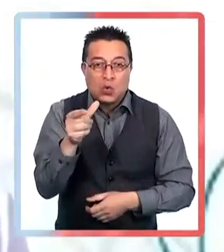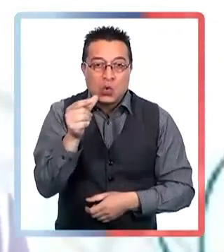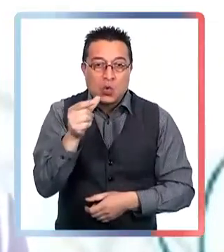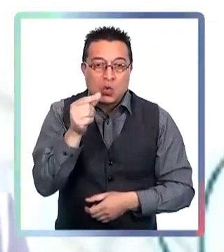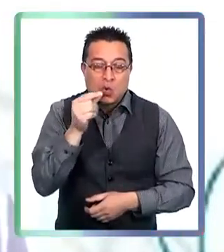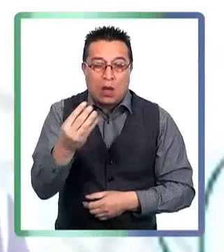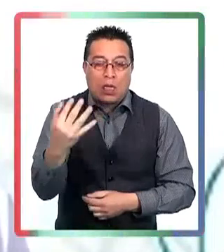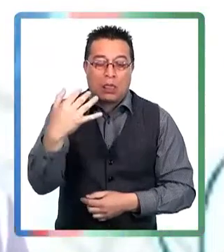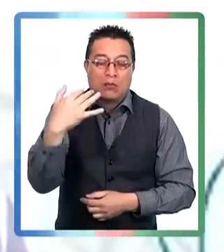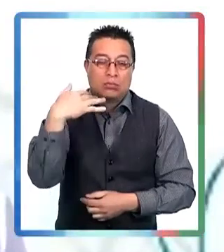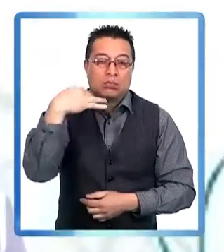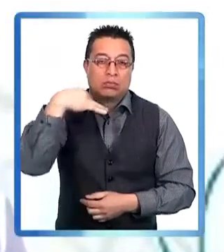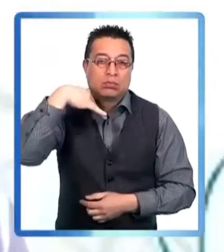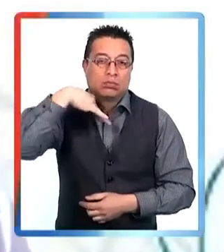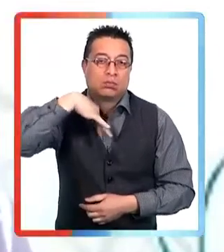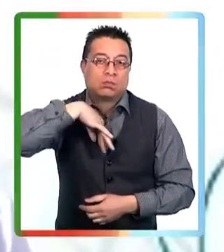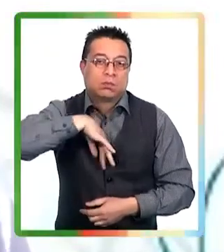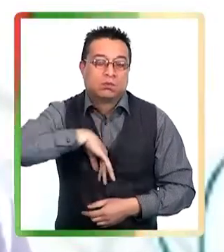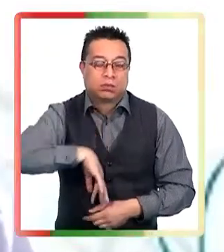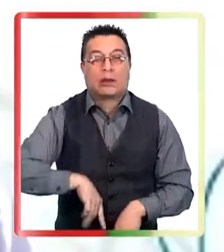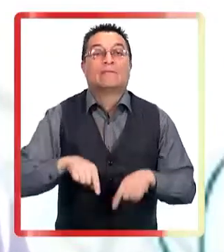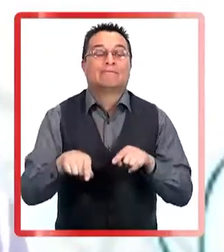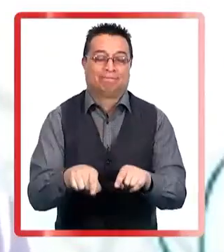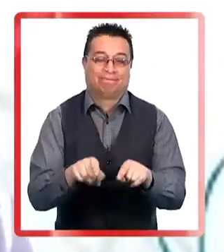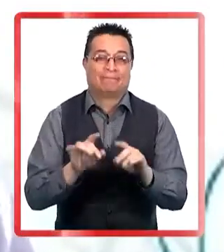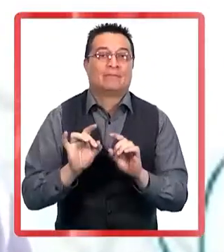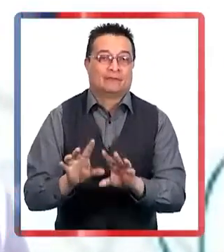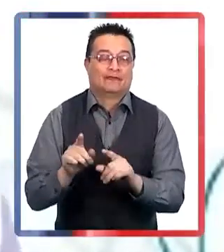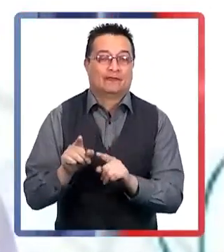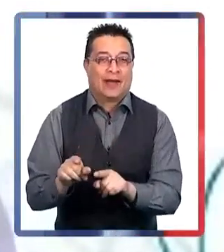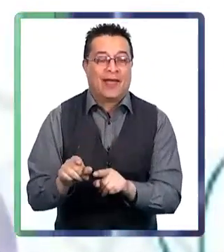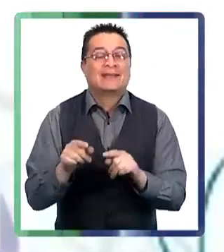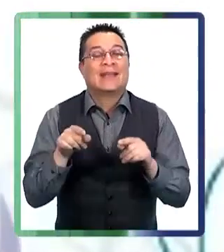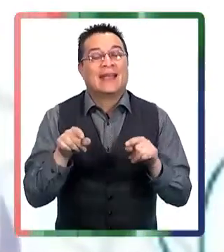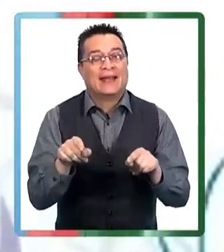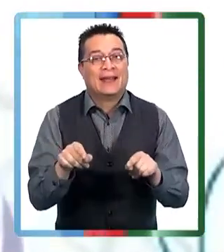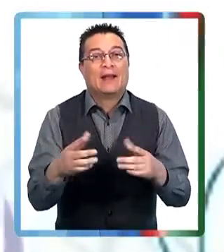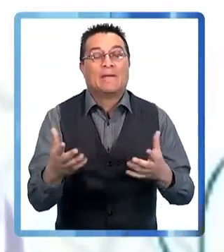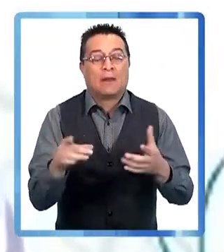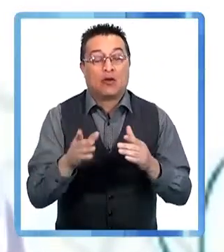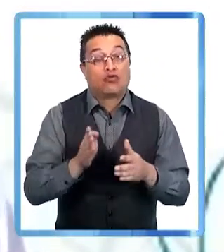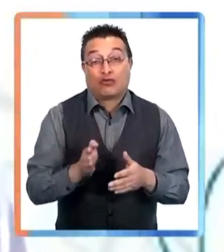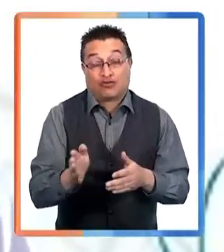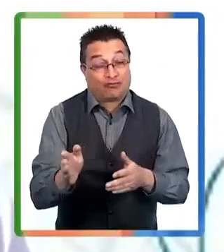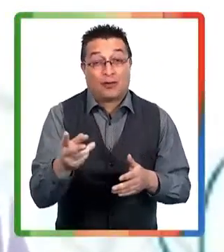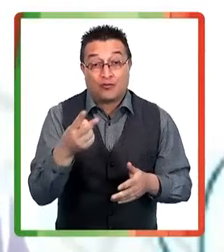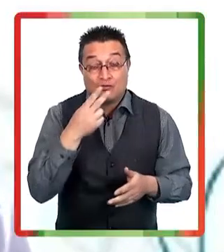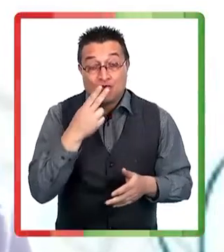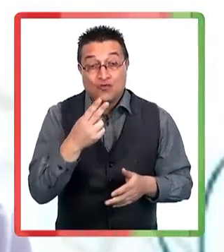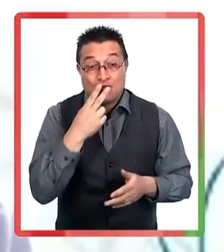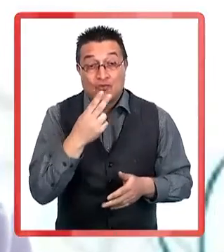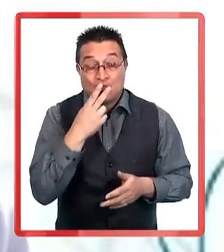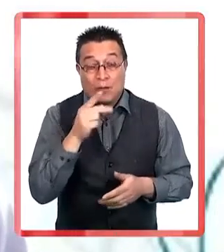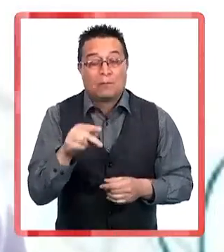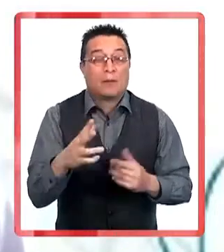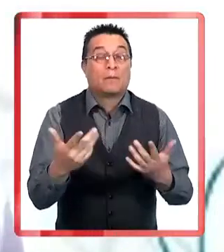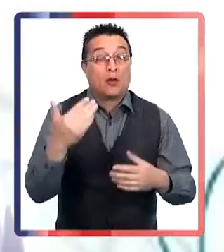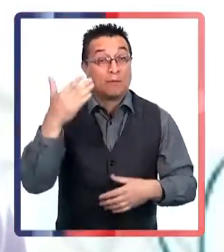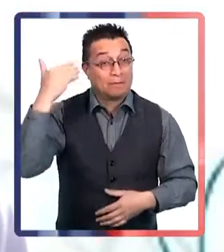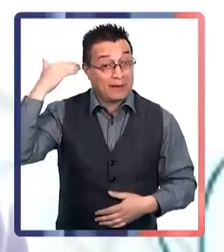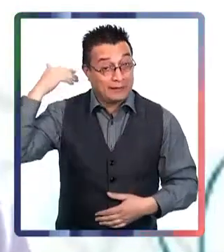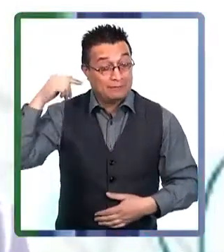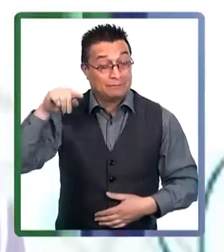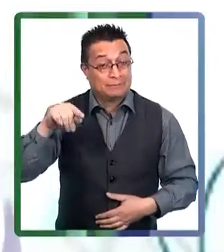va administrando por vía inhalatoria, ¿no es cierto?, en forma constante. Fíjese que el